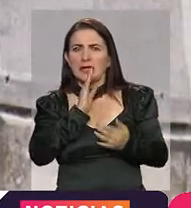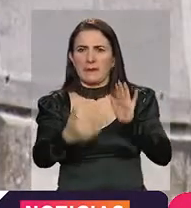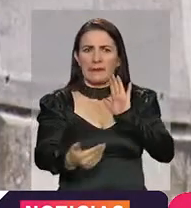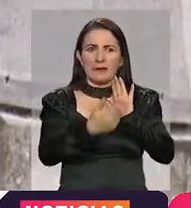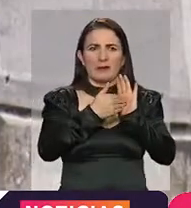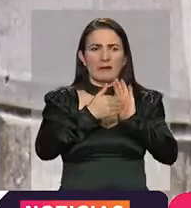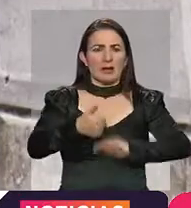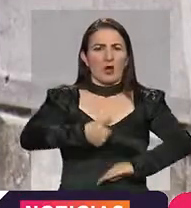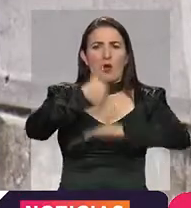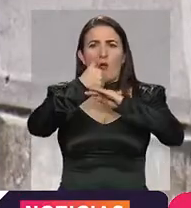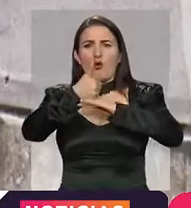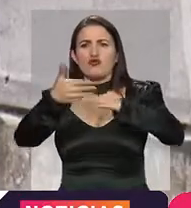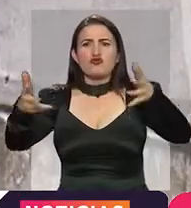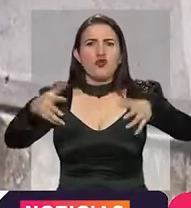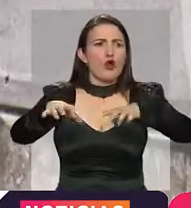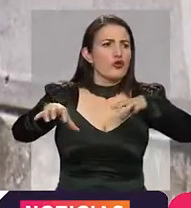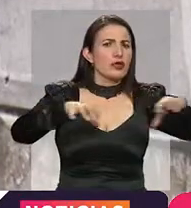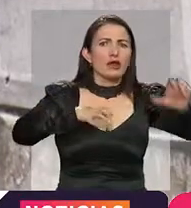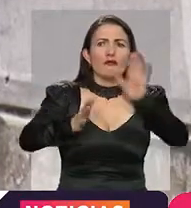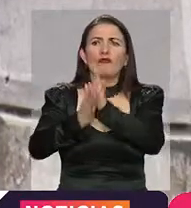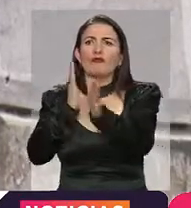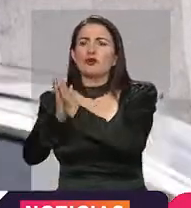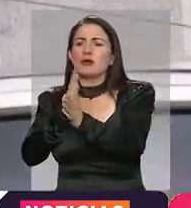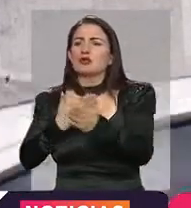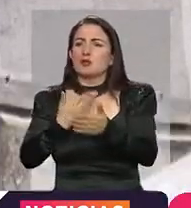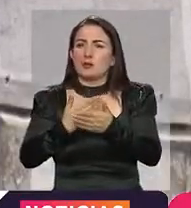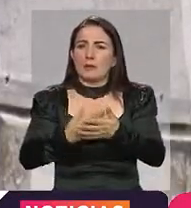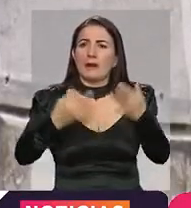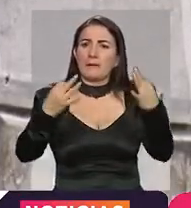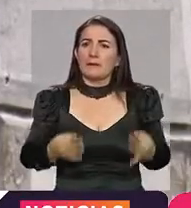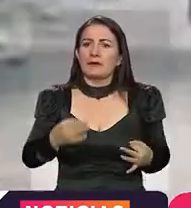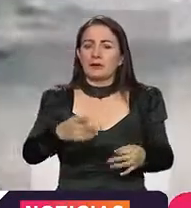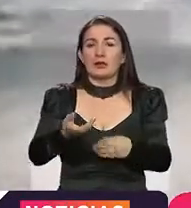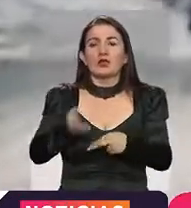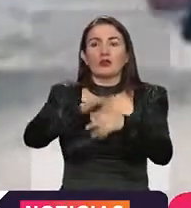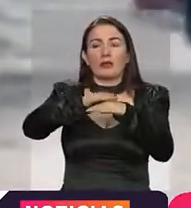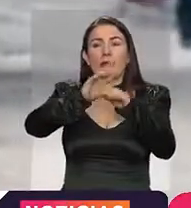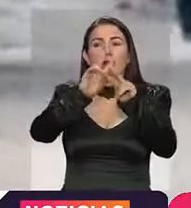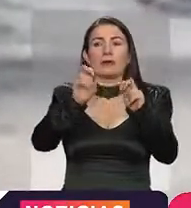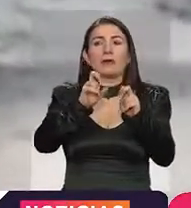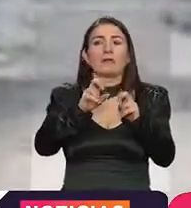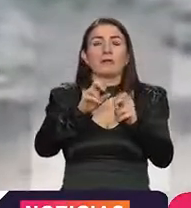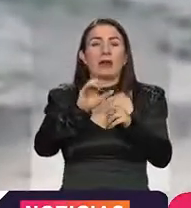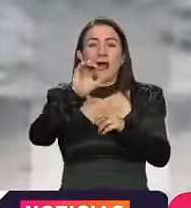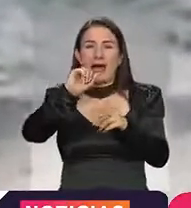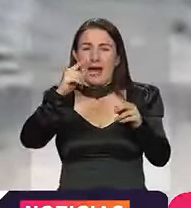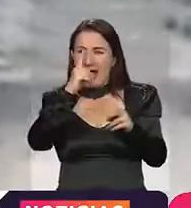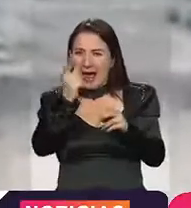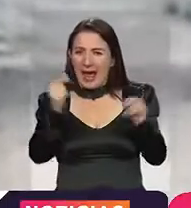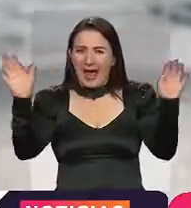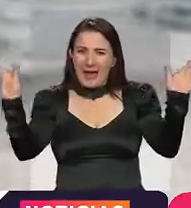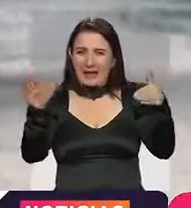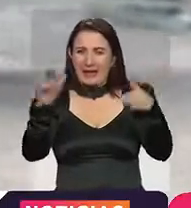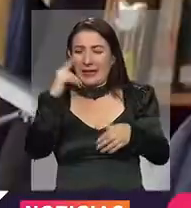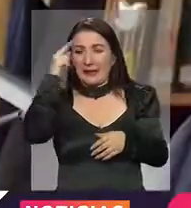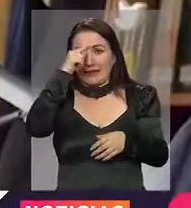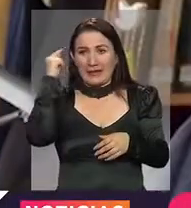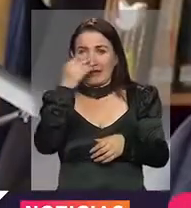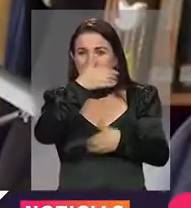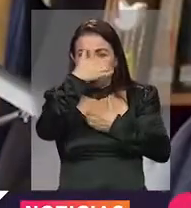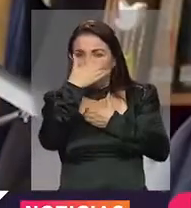mando, ubicación y o información verificable sobre las autodenominadas Águilas Negras. Deben